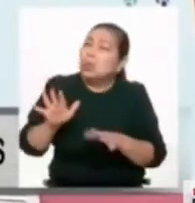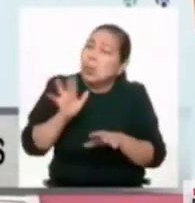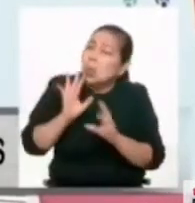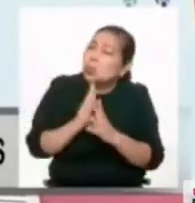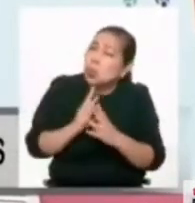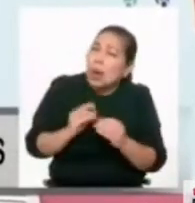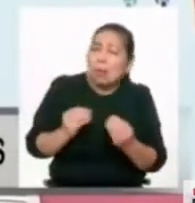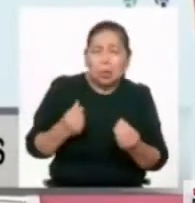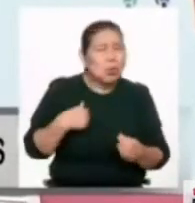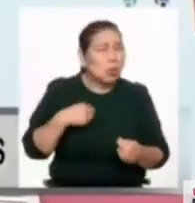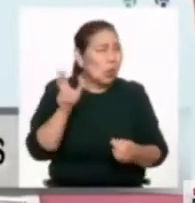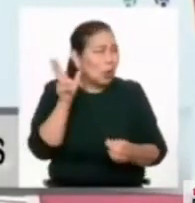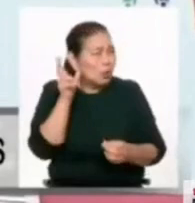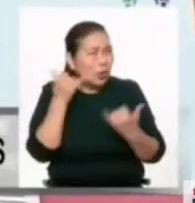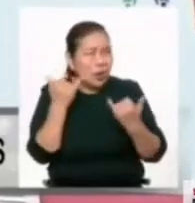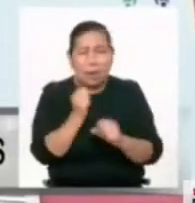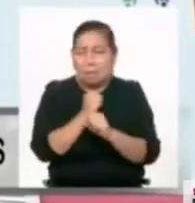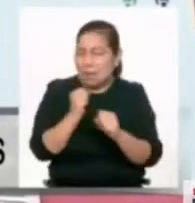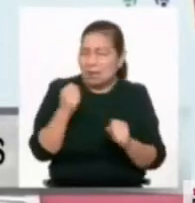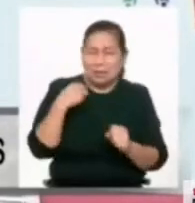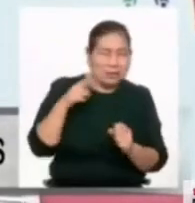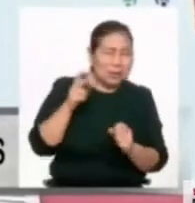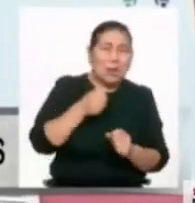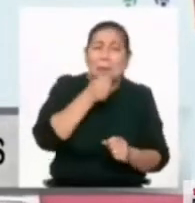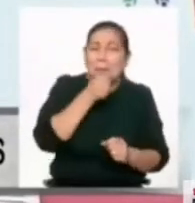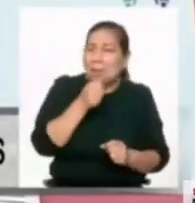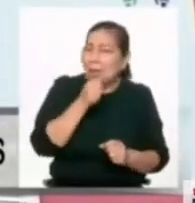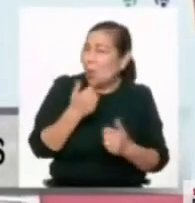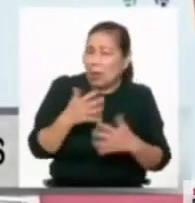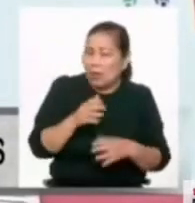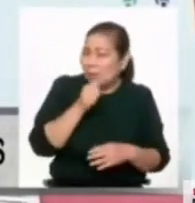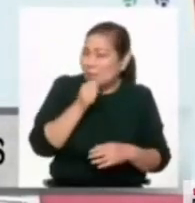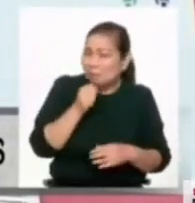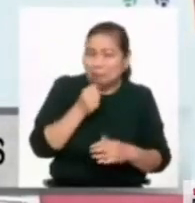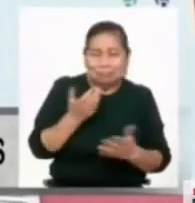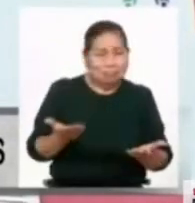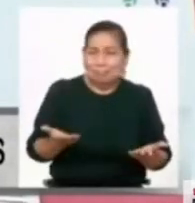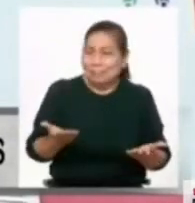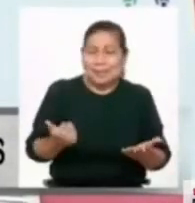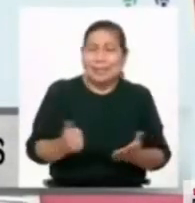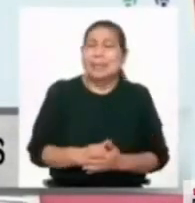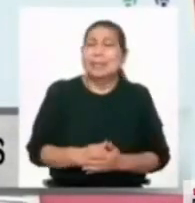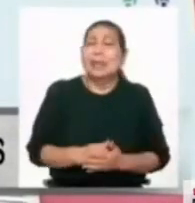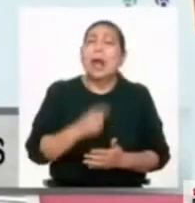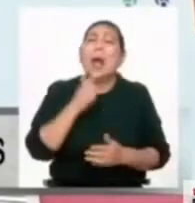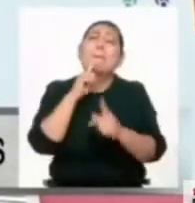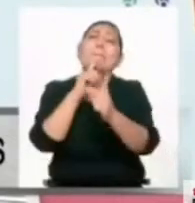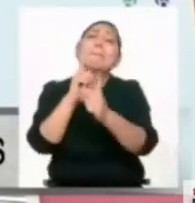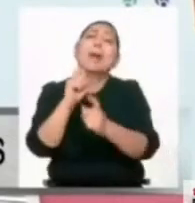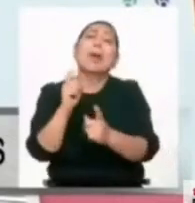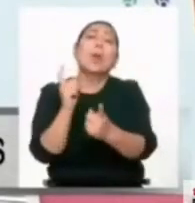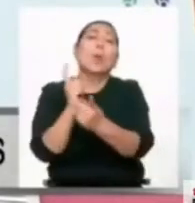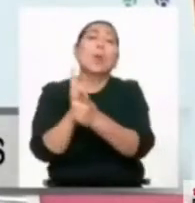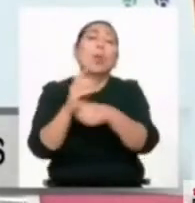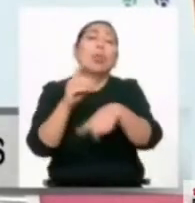podemos colaborar? Yo he escuchado esta mañana a un periodista, y no a cualquier periodista, ¿no?, que le pregunta a